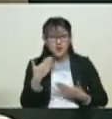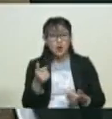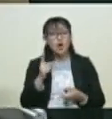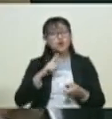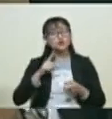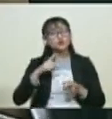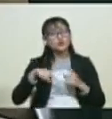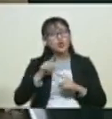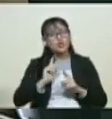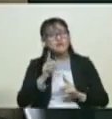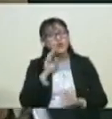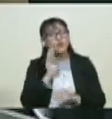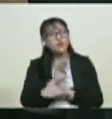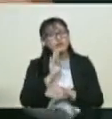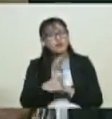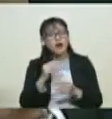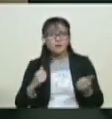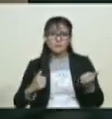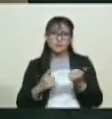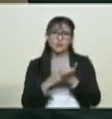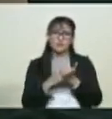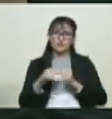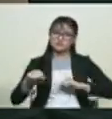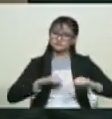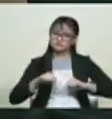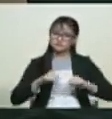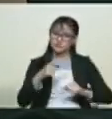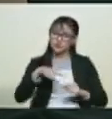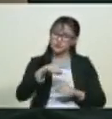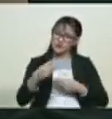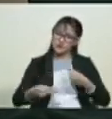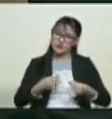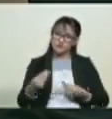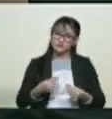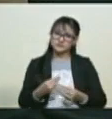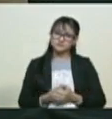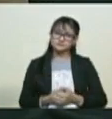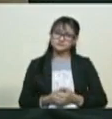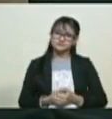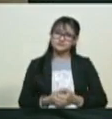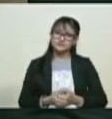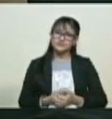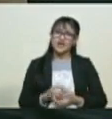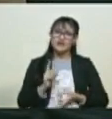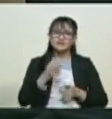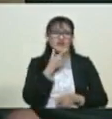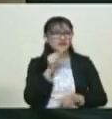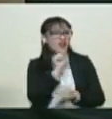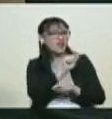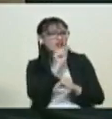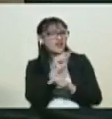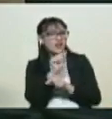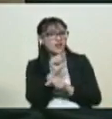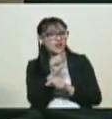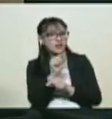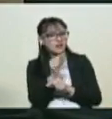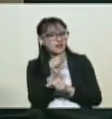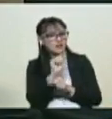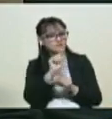debemos cuidar y todos debemos apoyar la gestión que usted realiza es muy fácil criticar pero qué hacemos nosotros